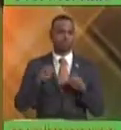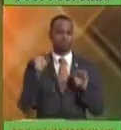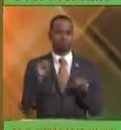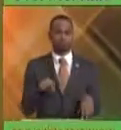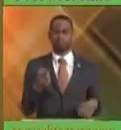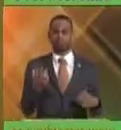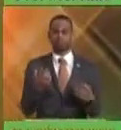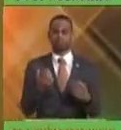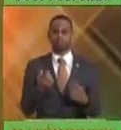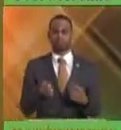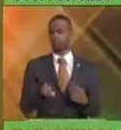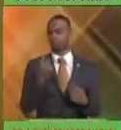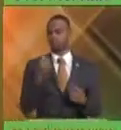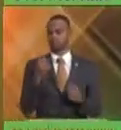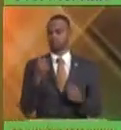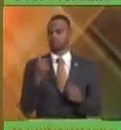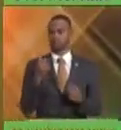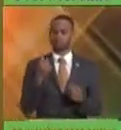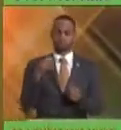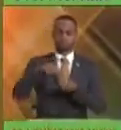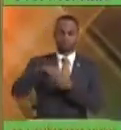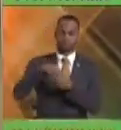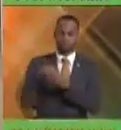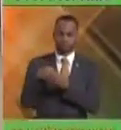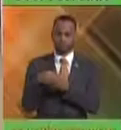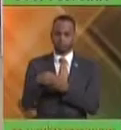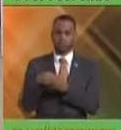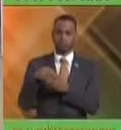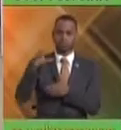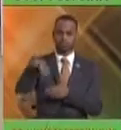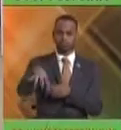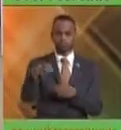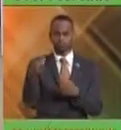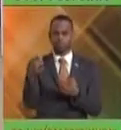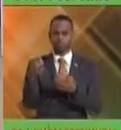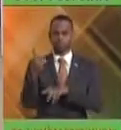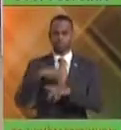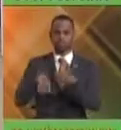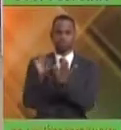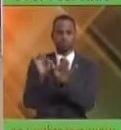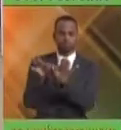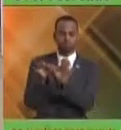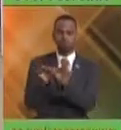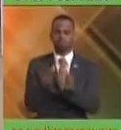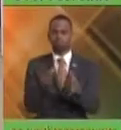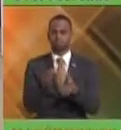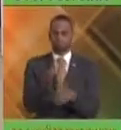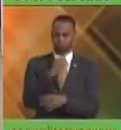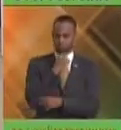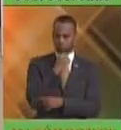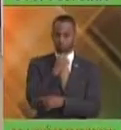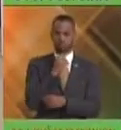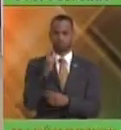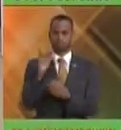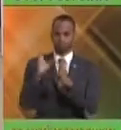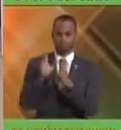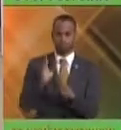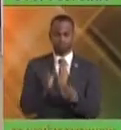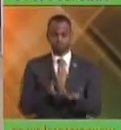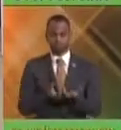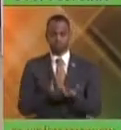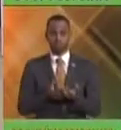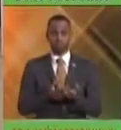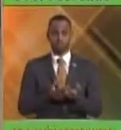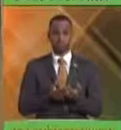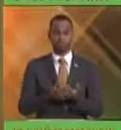banco tal no cuando yo voy a ir a una gente que traduce lo que yo digo y clark es decir tengo una atención y el